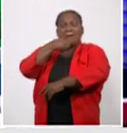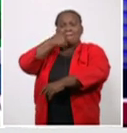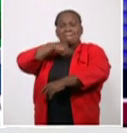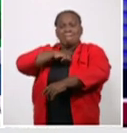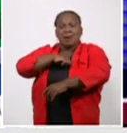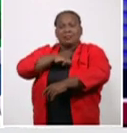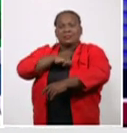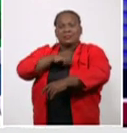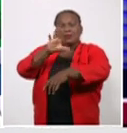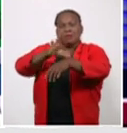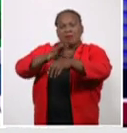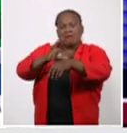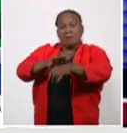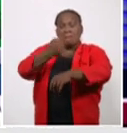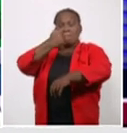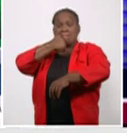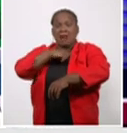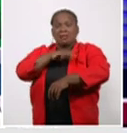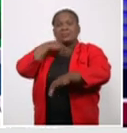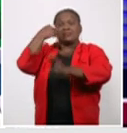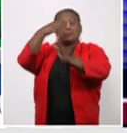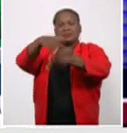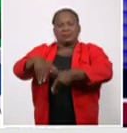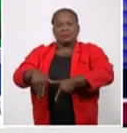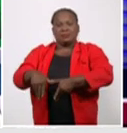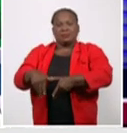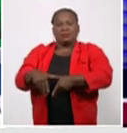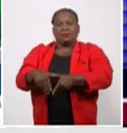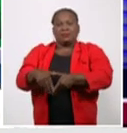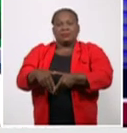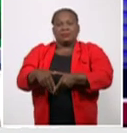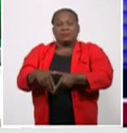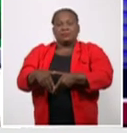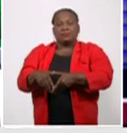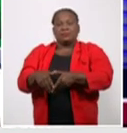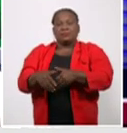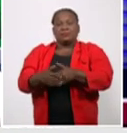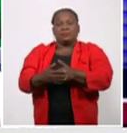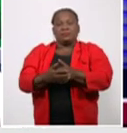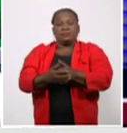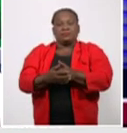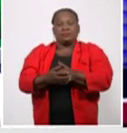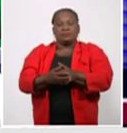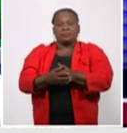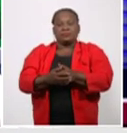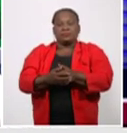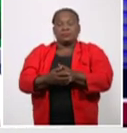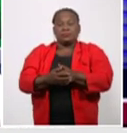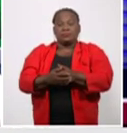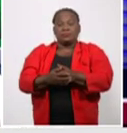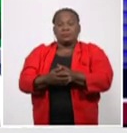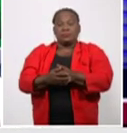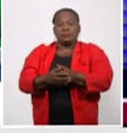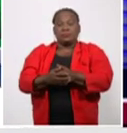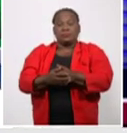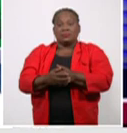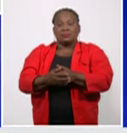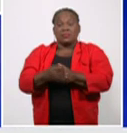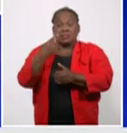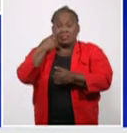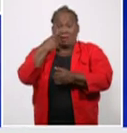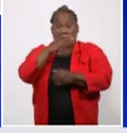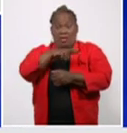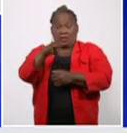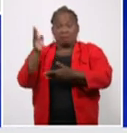fallecido, con mayor número de casos. Y ahí ustedes podrán ver que entre los países